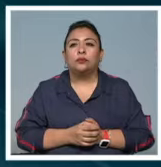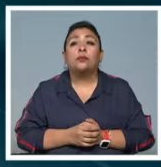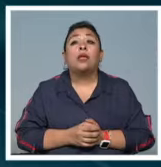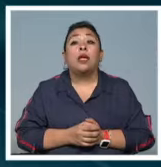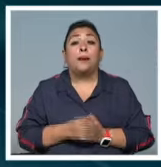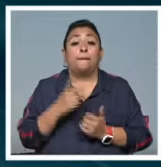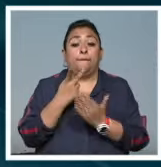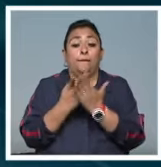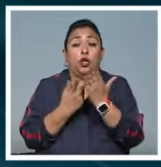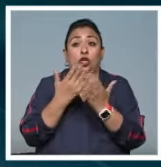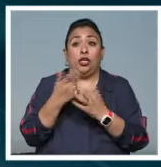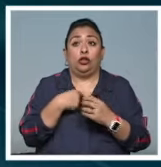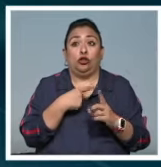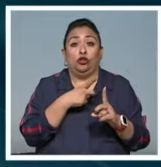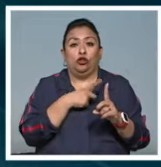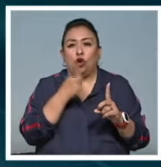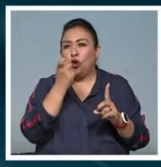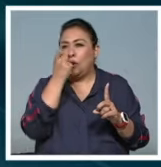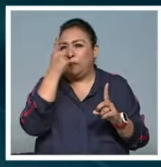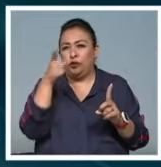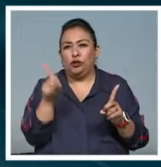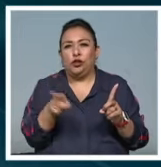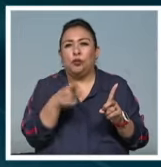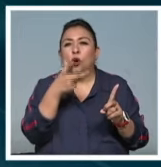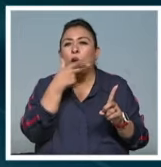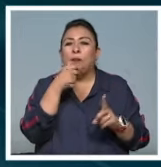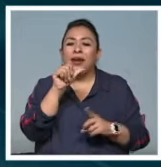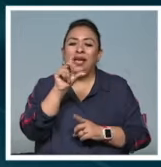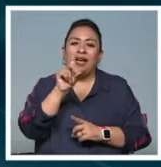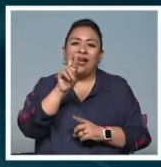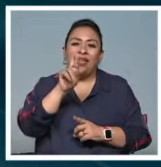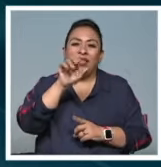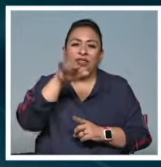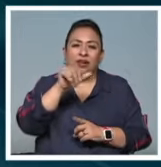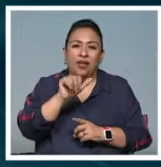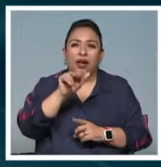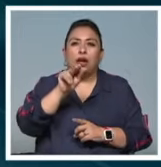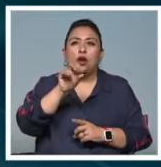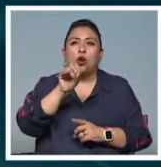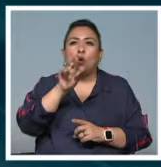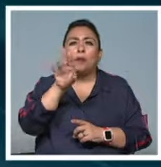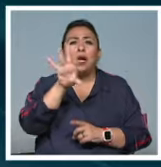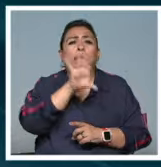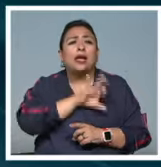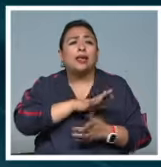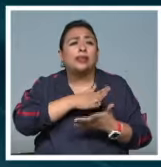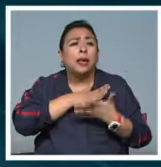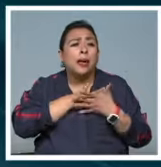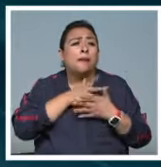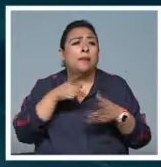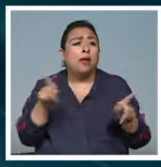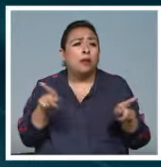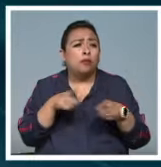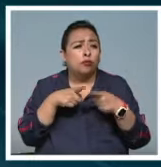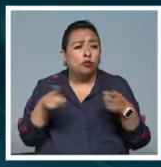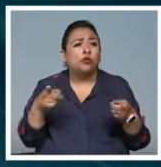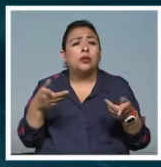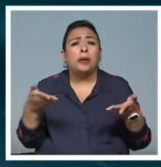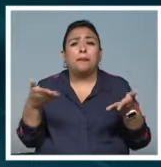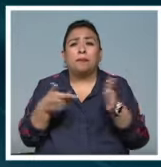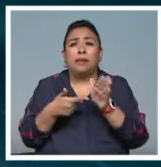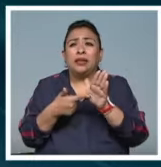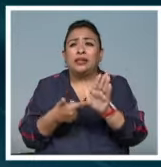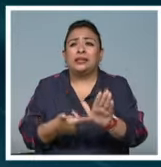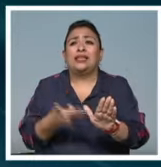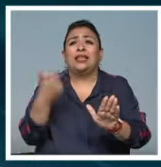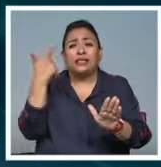Con el proyecto unipersonal del compositor y músico Adrián Oropesa, amante de la música electroacústica, presentará su gira Batería